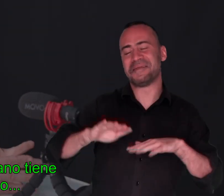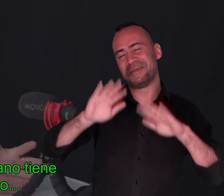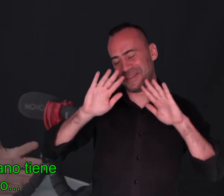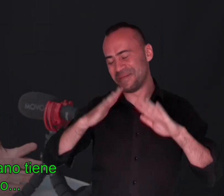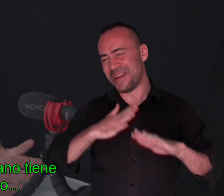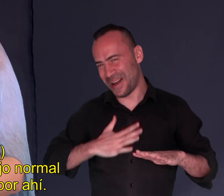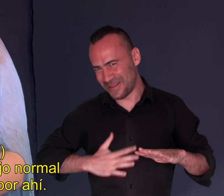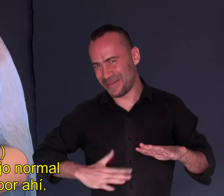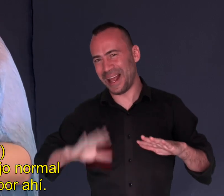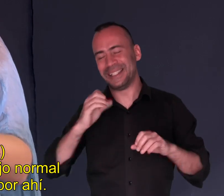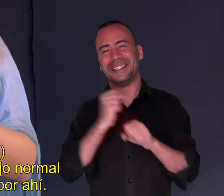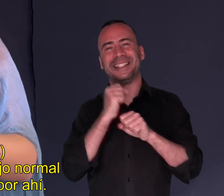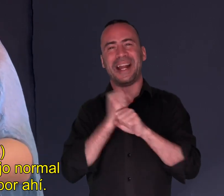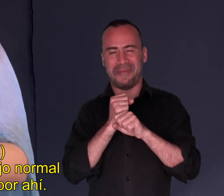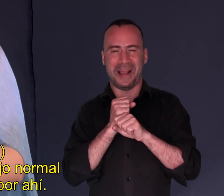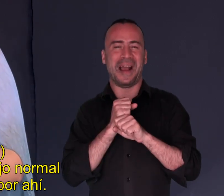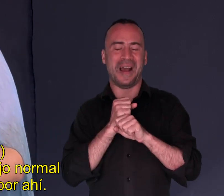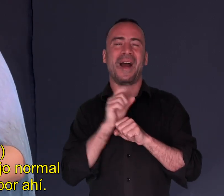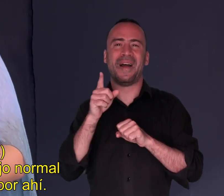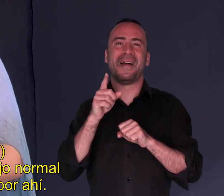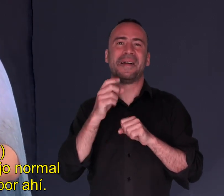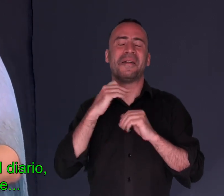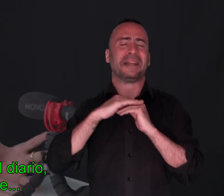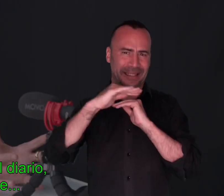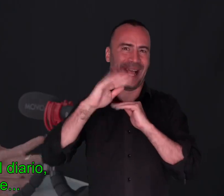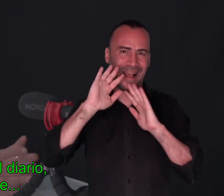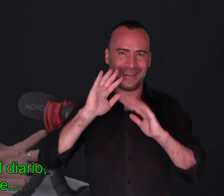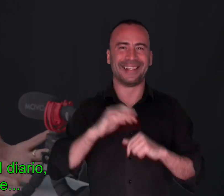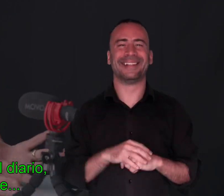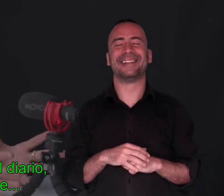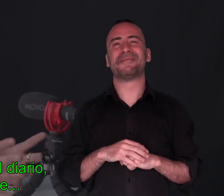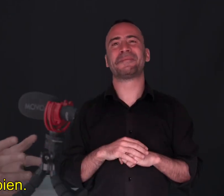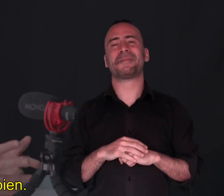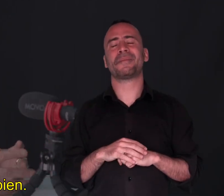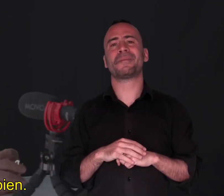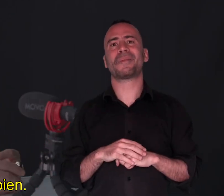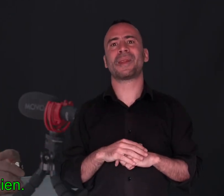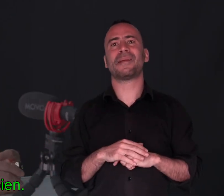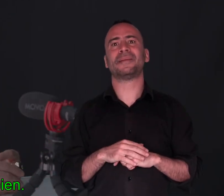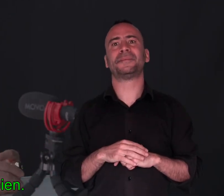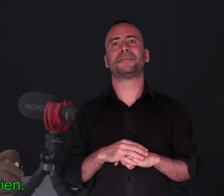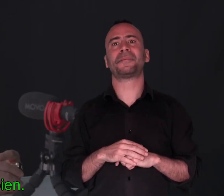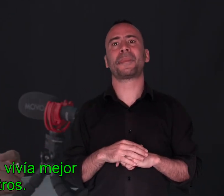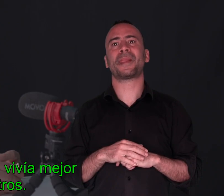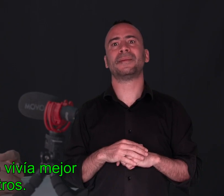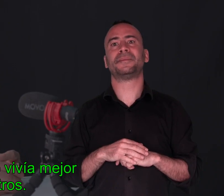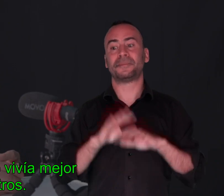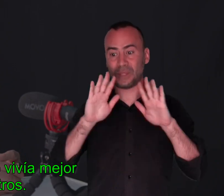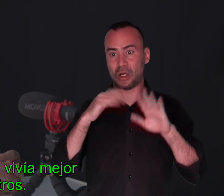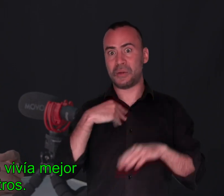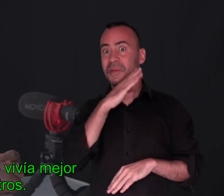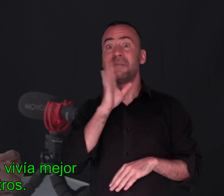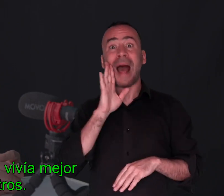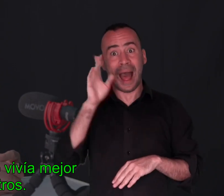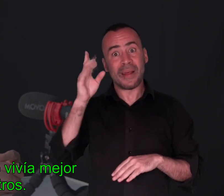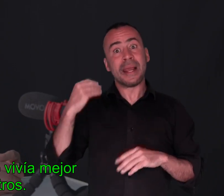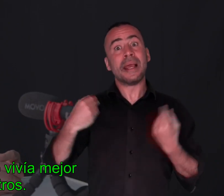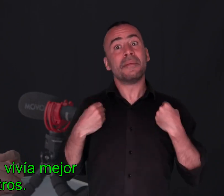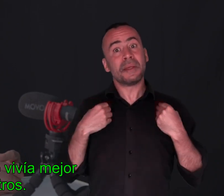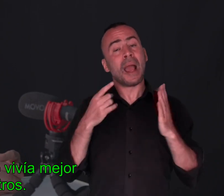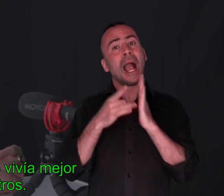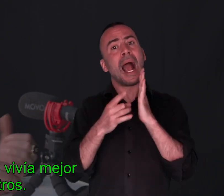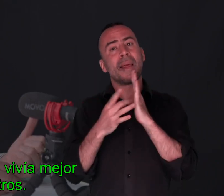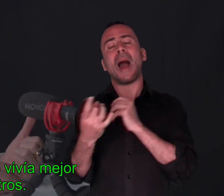hermano tiene un trabajo un trabajo normal como trabaja el diario o sea que sí muy bien pero